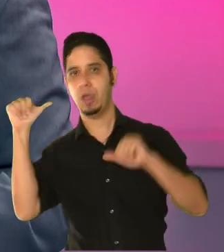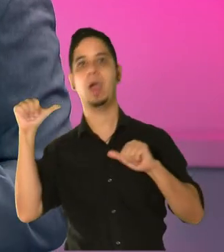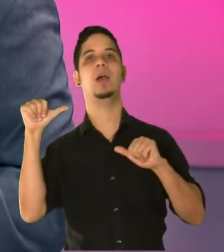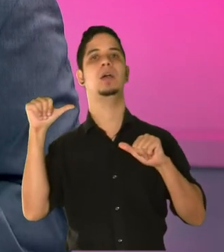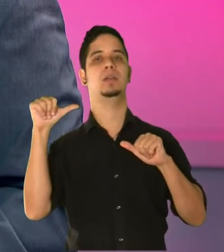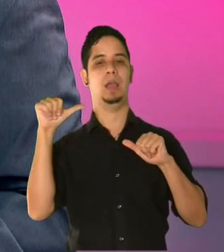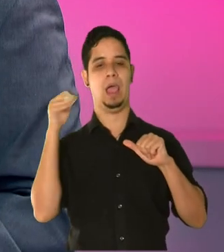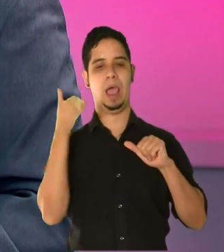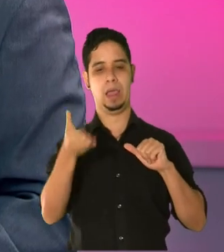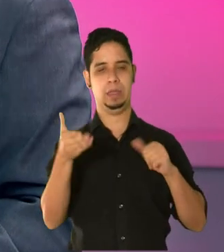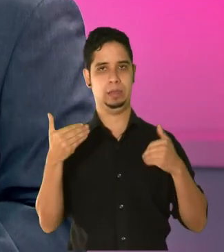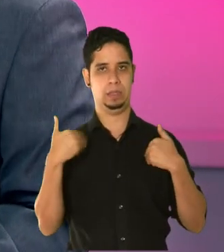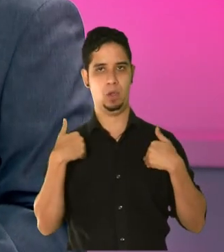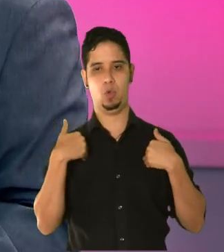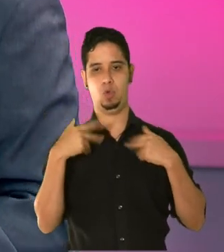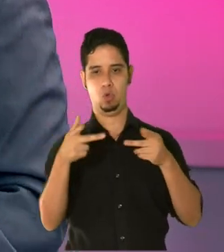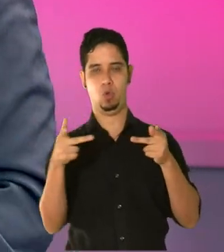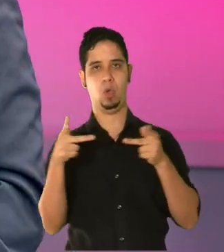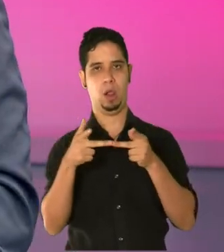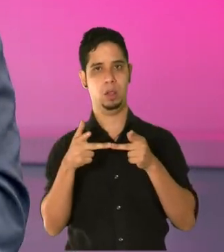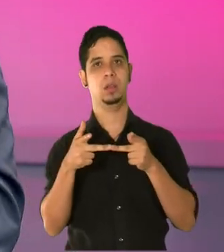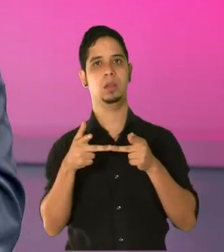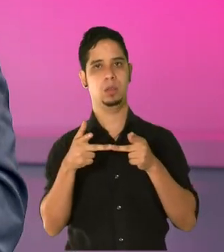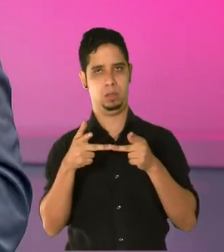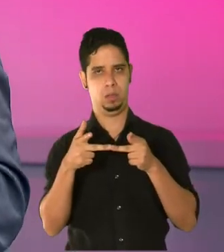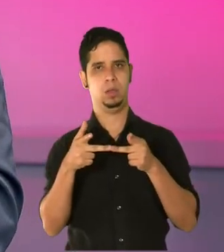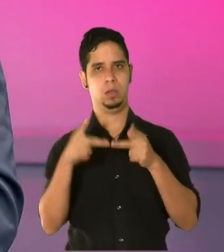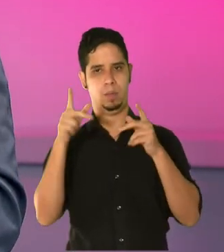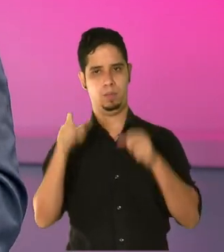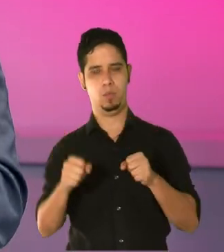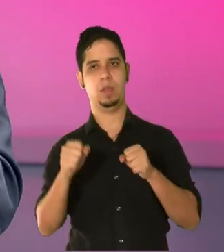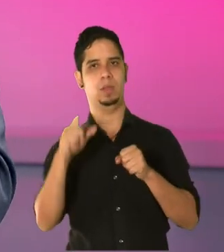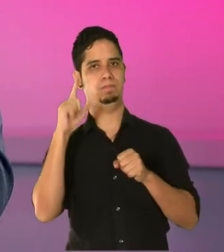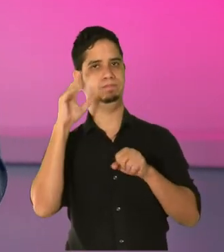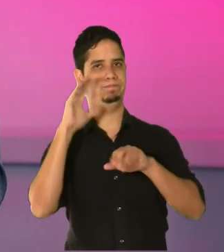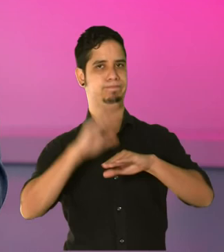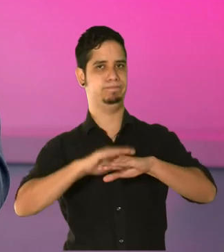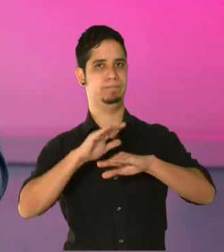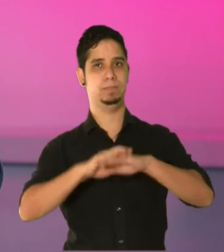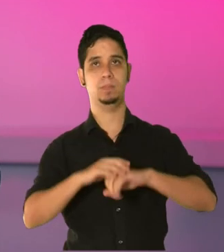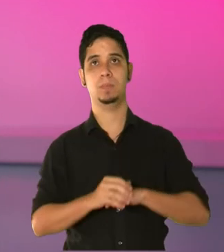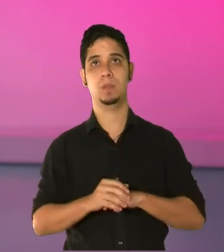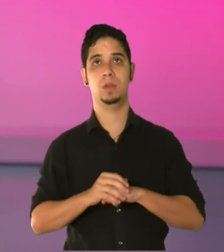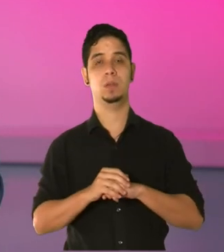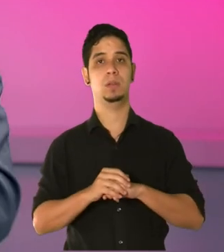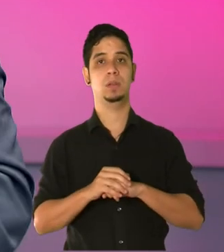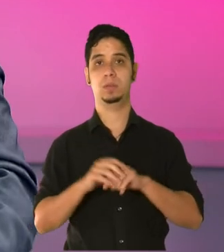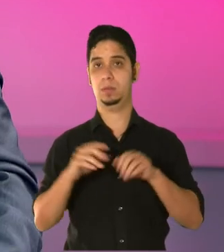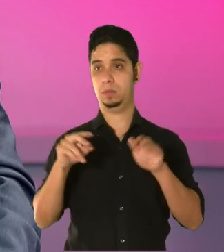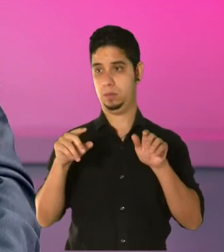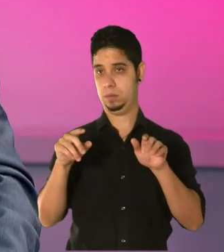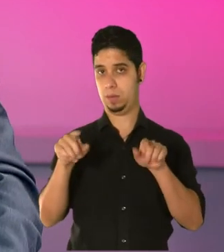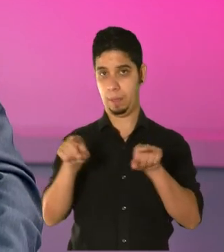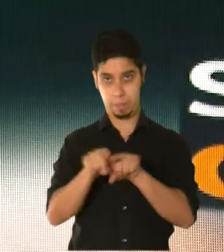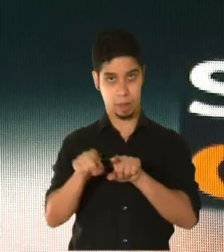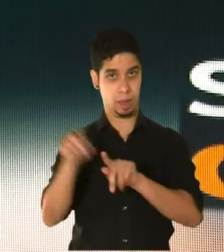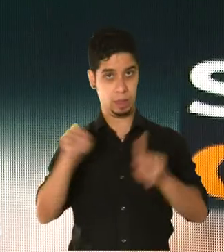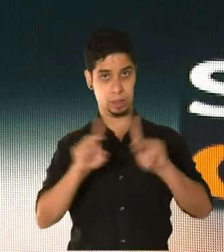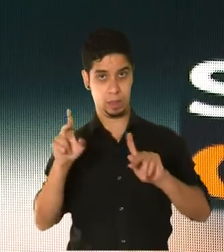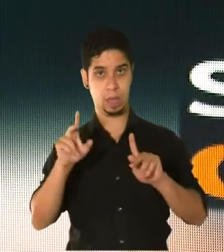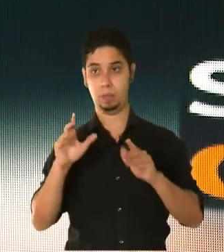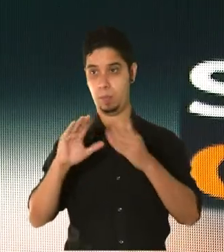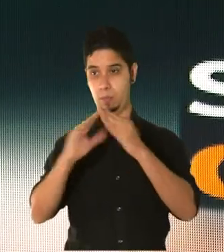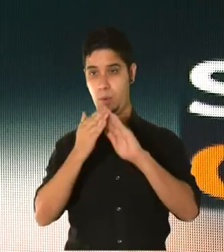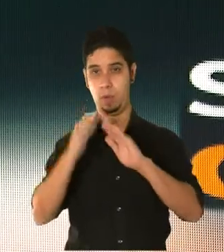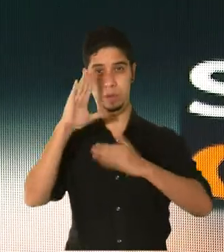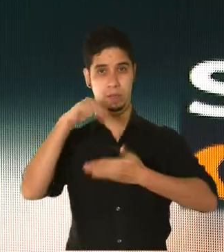instrumento de trabajo que en en este cable de comercio que incluye personas inclusive desde algunos pueblos de la montaña es muy